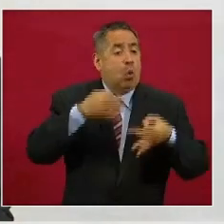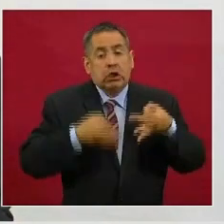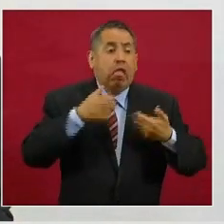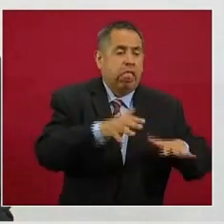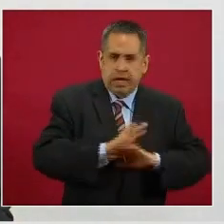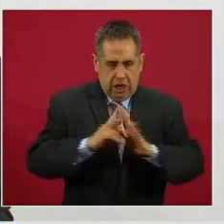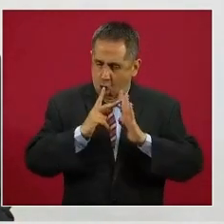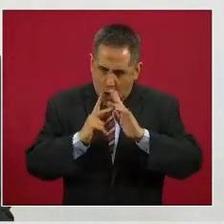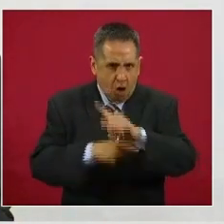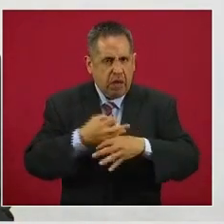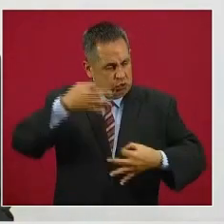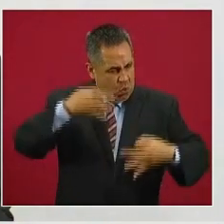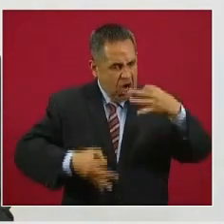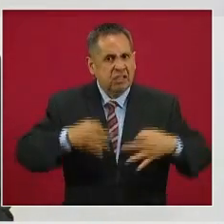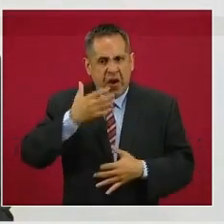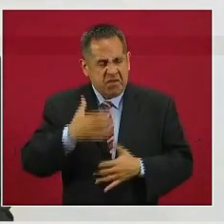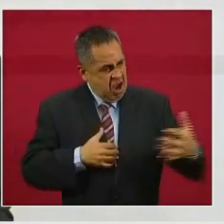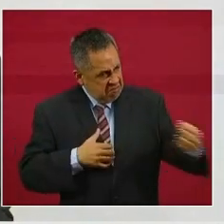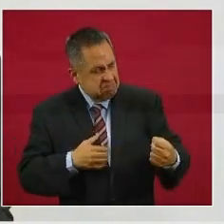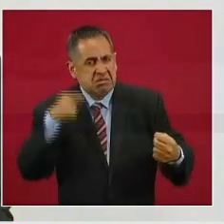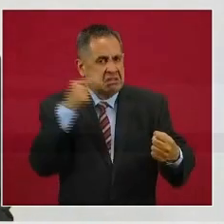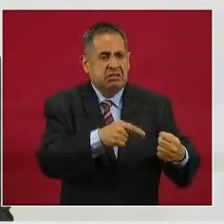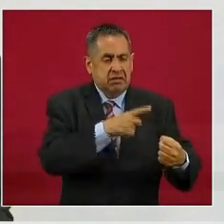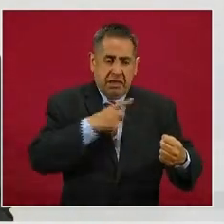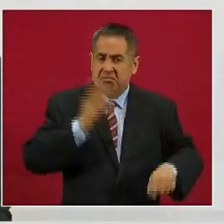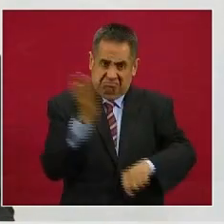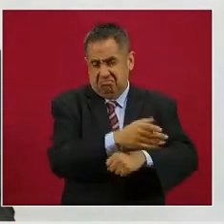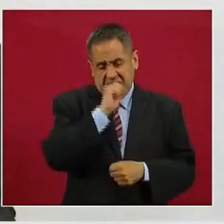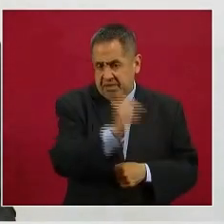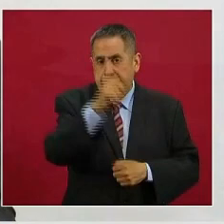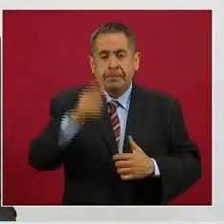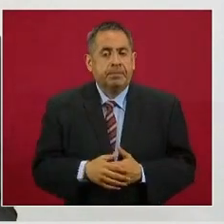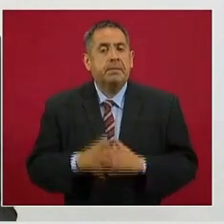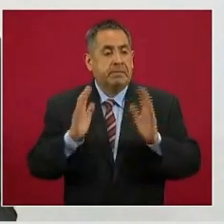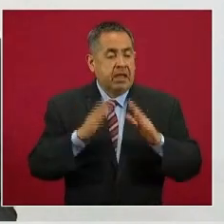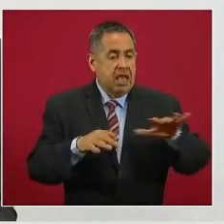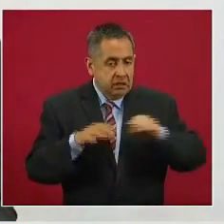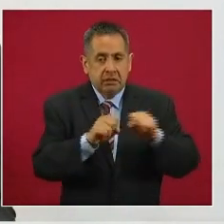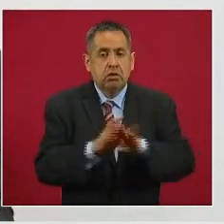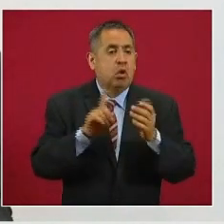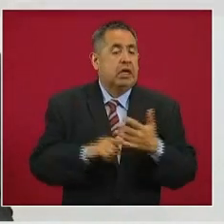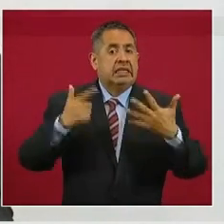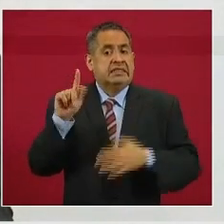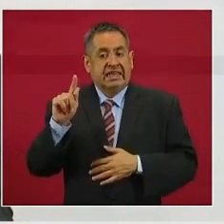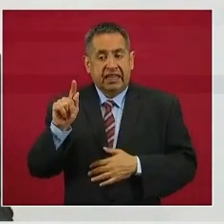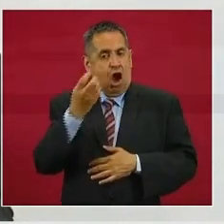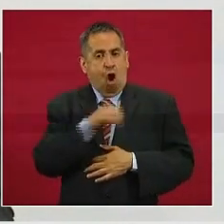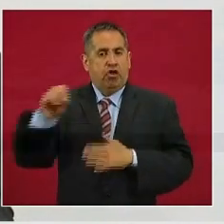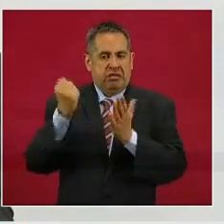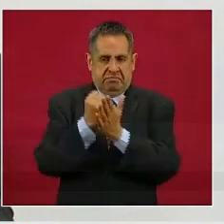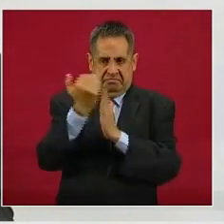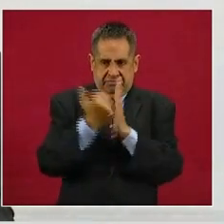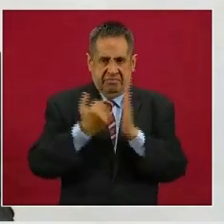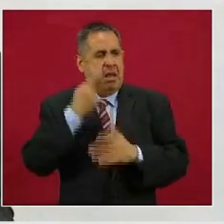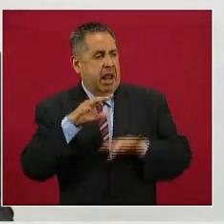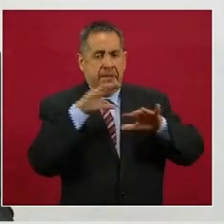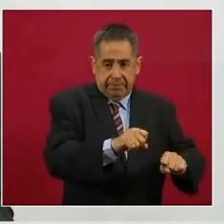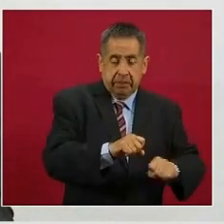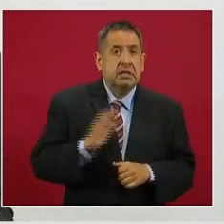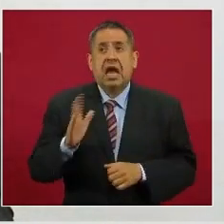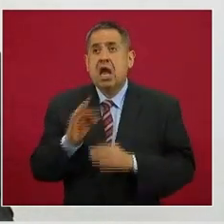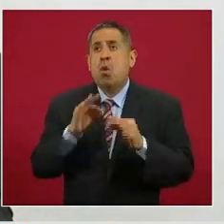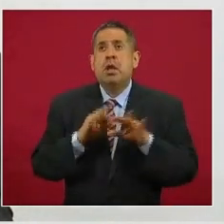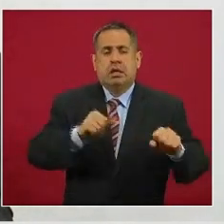sido repuestos en lo posible, imputando a quienes los cometieron que también deben de ser castigados. Se han obtenido legalmente las 70 órdenes ya señaladas de aprehensión, de las